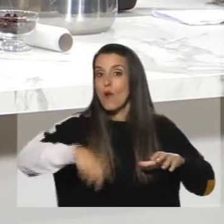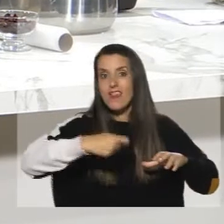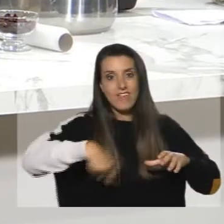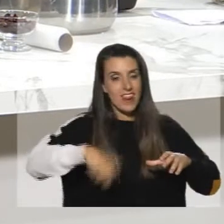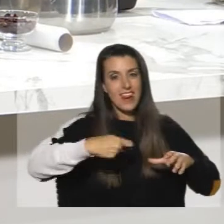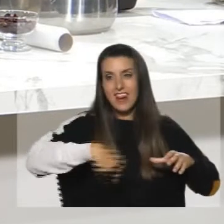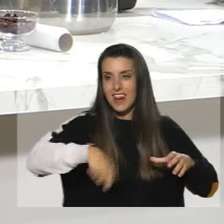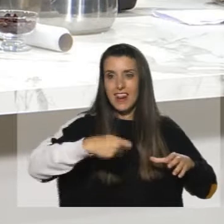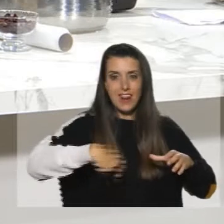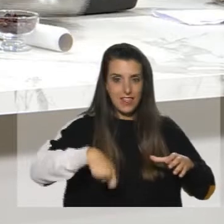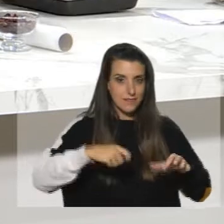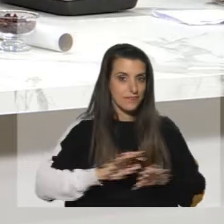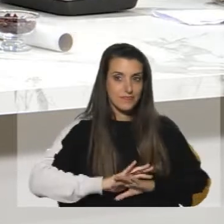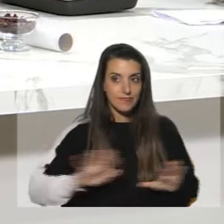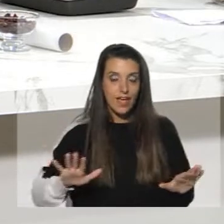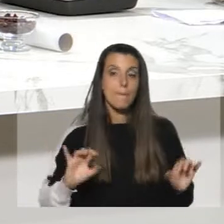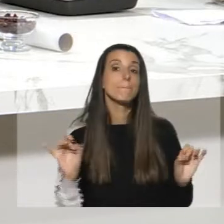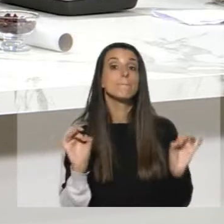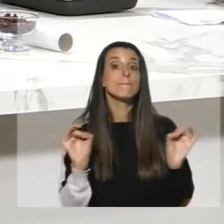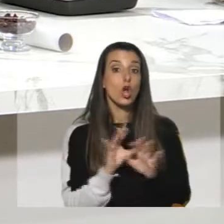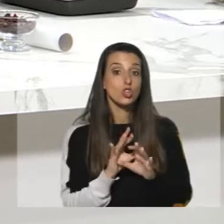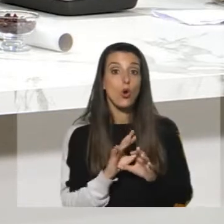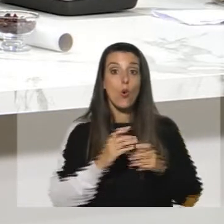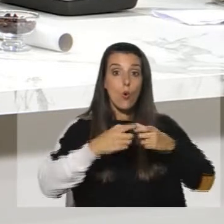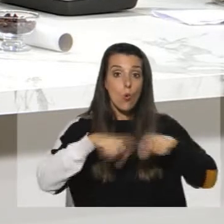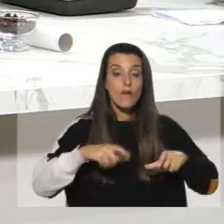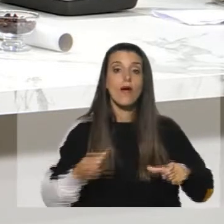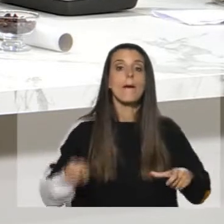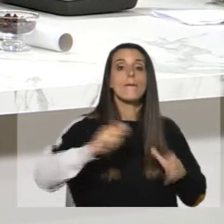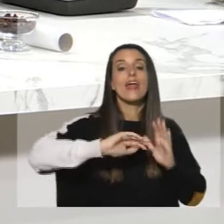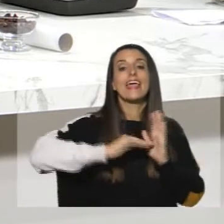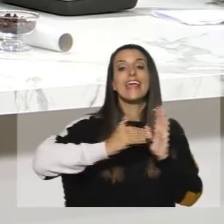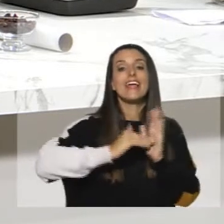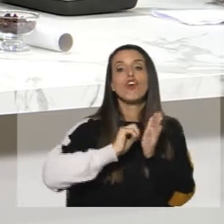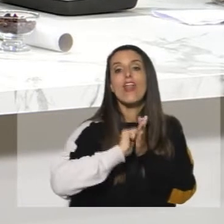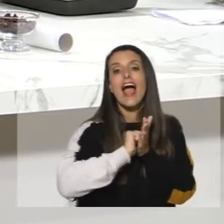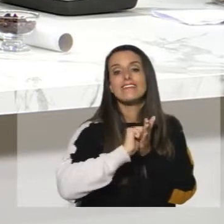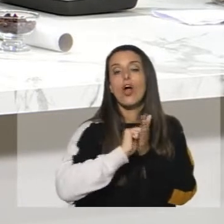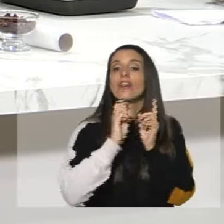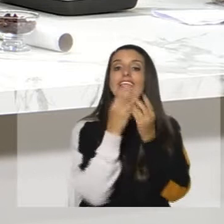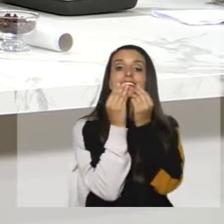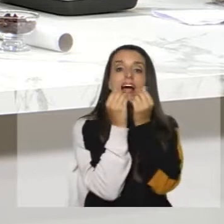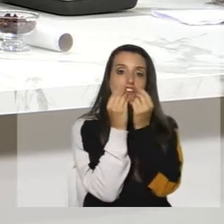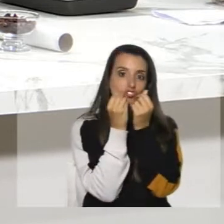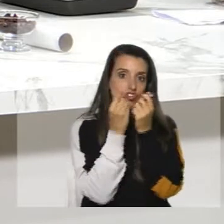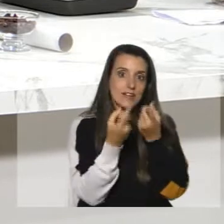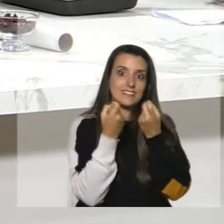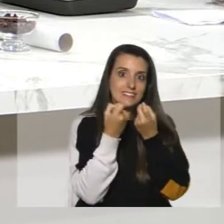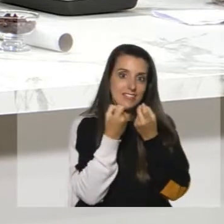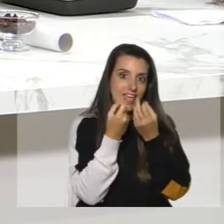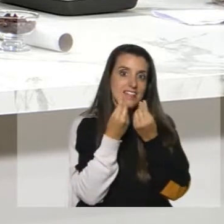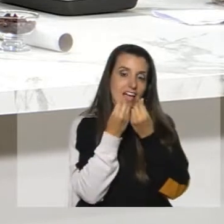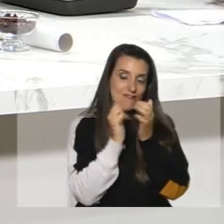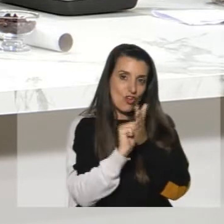revuelven bien. Después de que lo revuelven bien con los huevos, le agregan el queso rallado, que tiene que ser un queso sabroso, ¿tá? Para que tenga